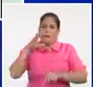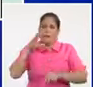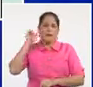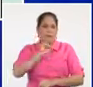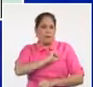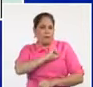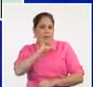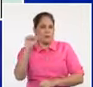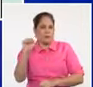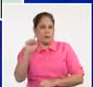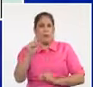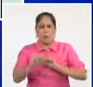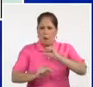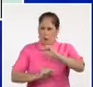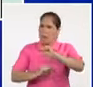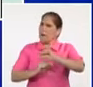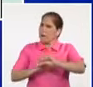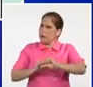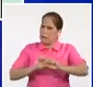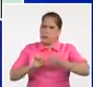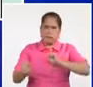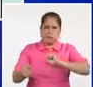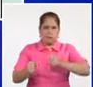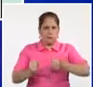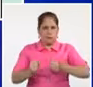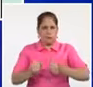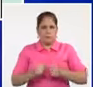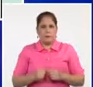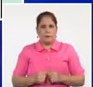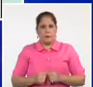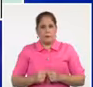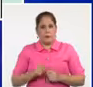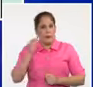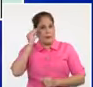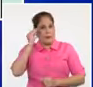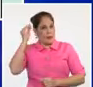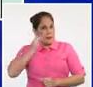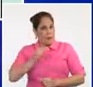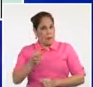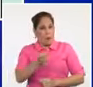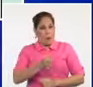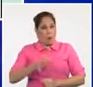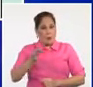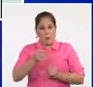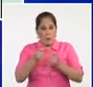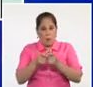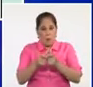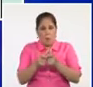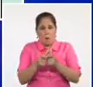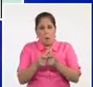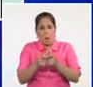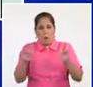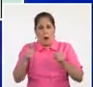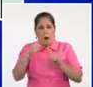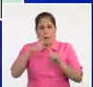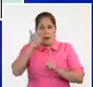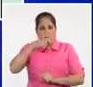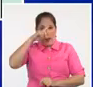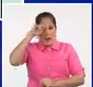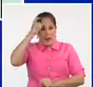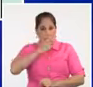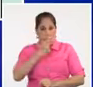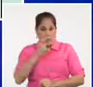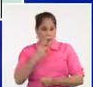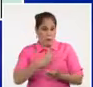de las provincias que no han tenido un incremento, y que de todas formas los municipios de mayor tasa de incidencia en los últimos